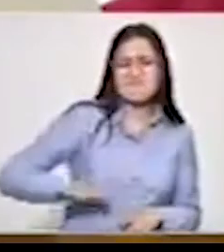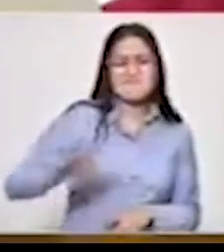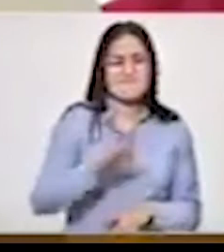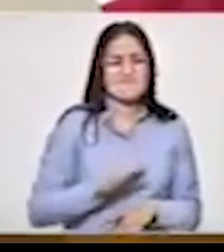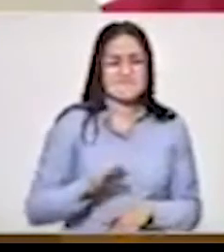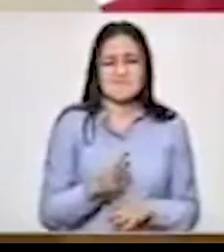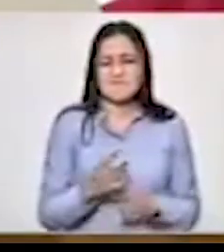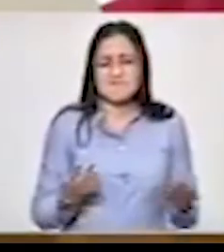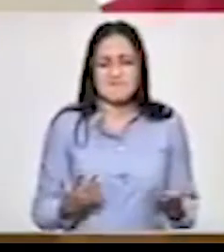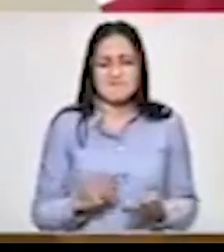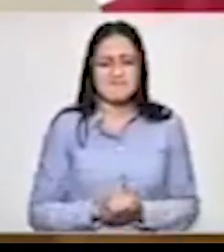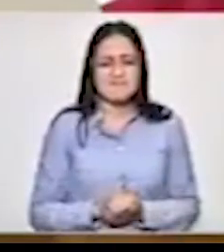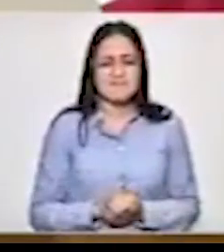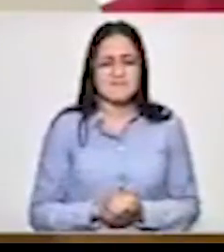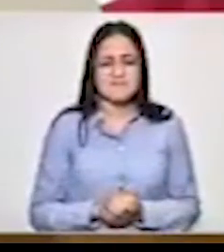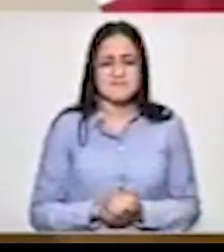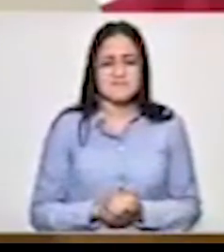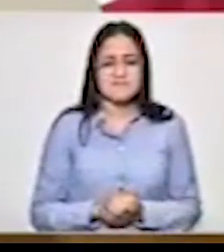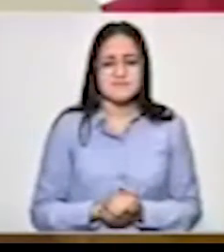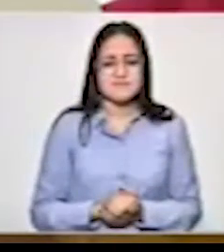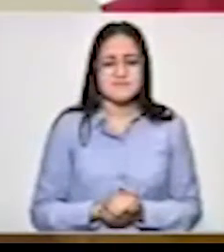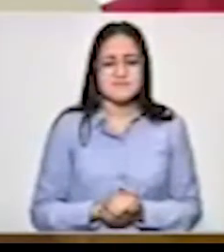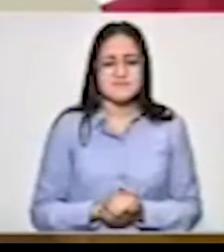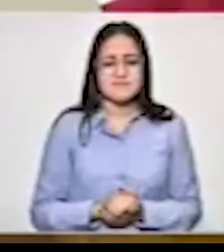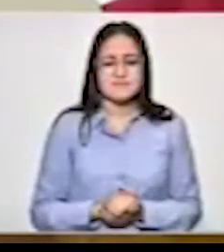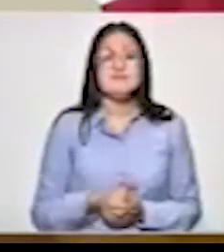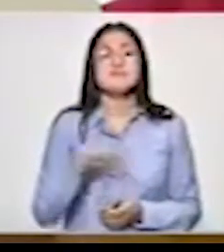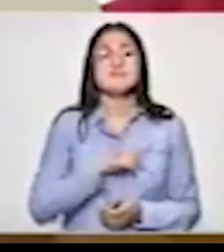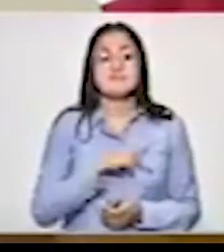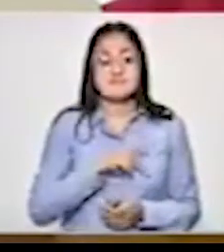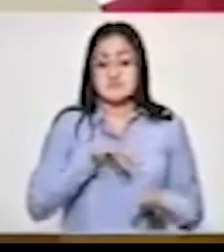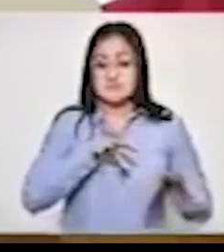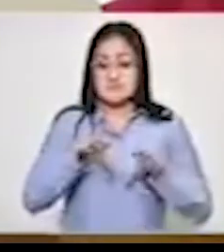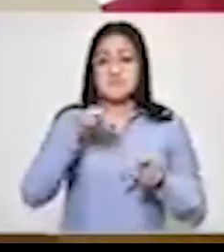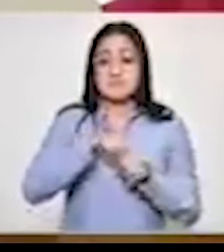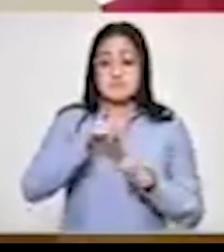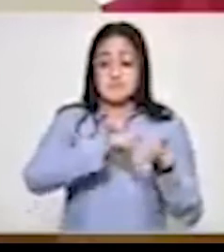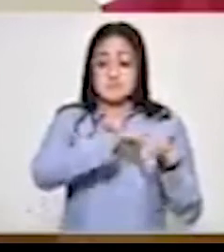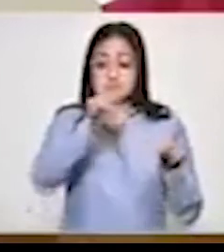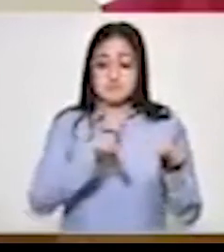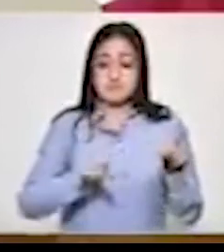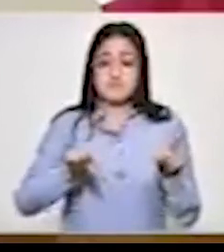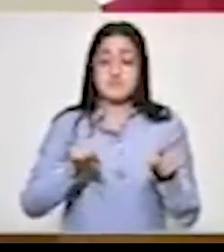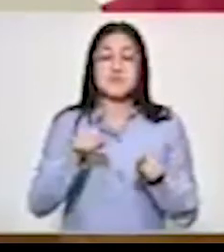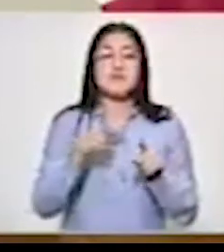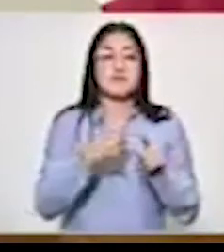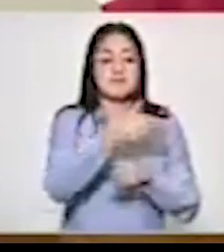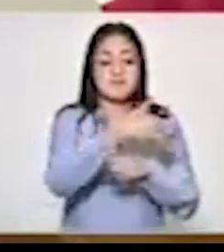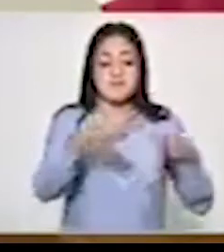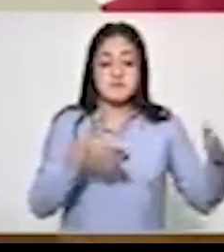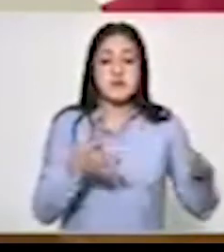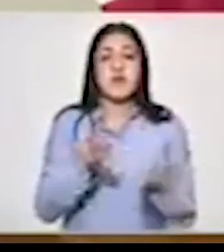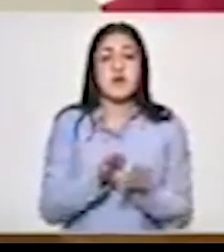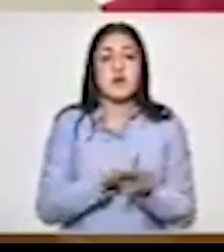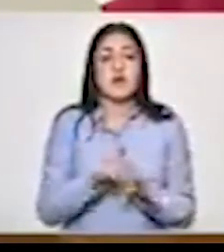nación. Los territorios de nuestra república que delimitan las entidades federativas no dividen